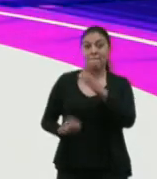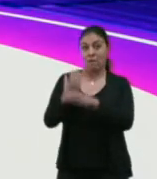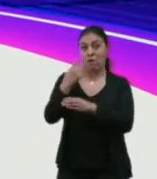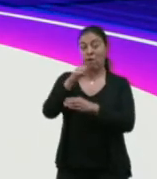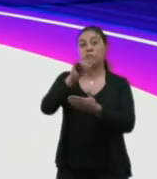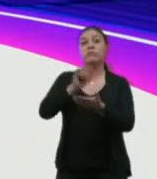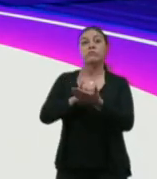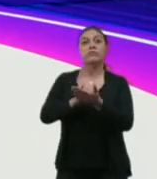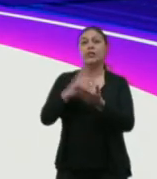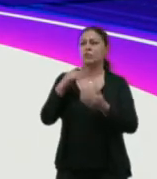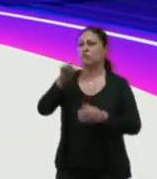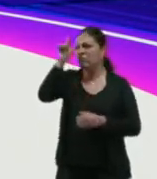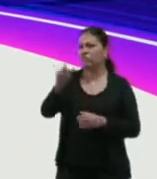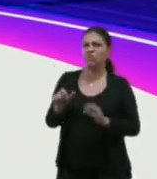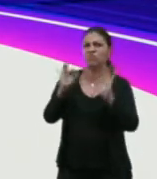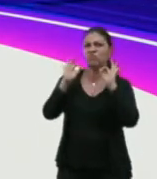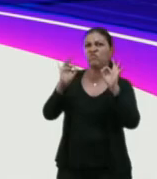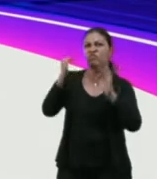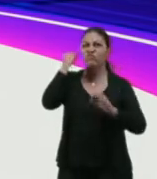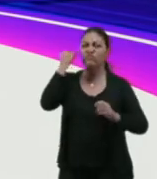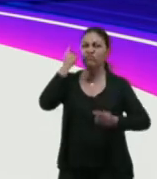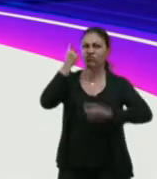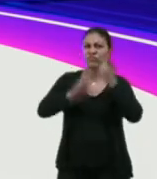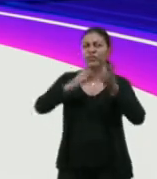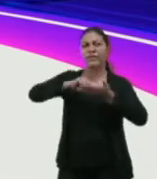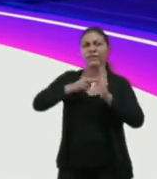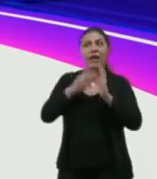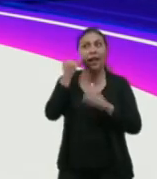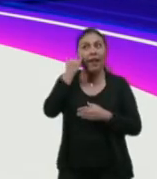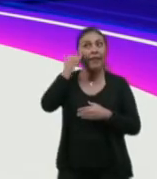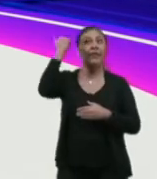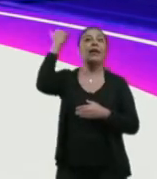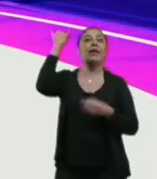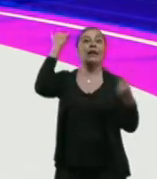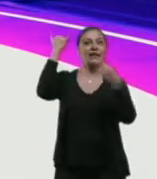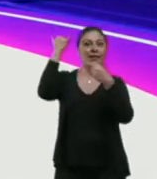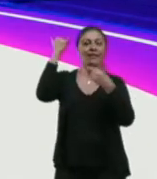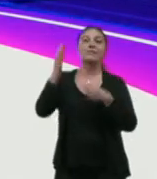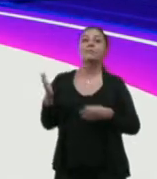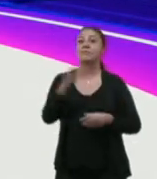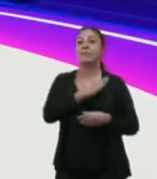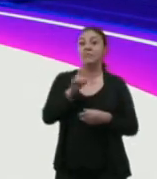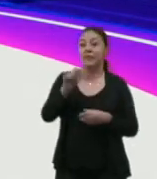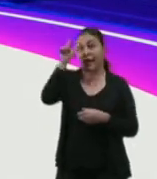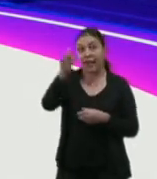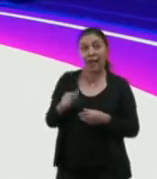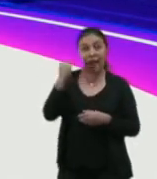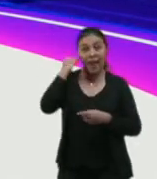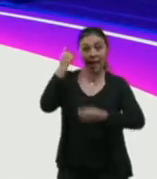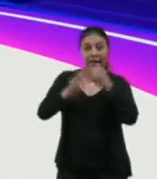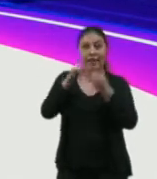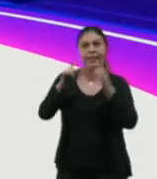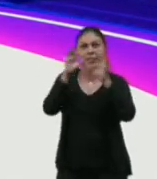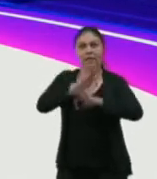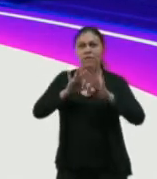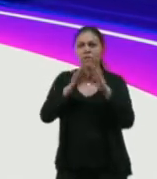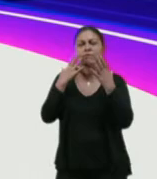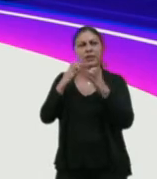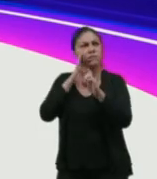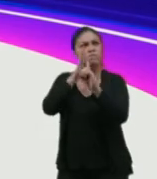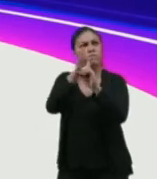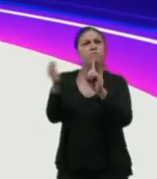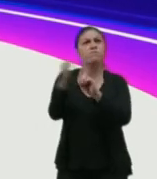emprendedor empieza con una idea la segunda el emprendedor debe saber su propósito y